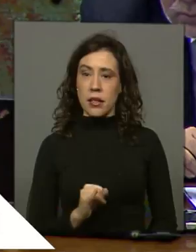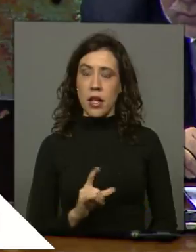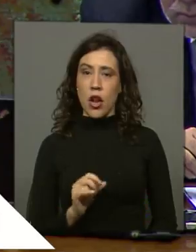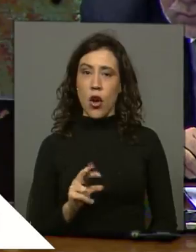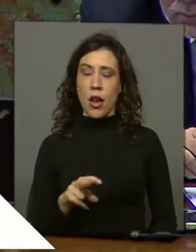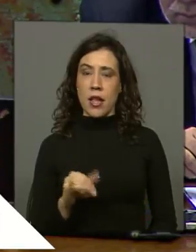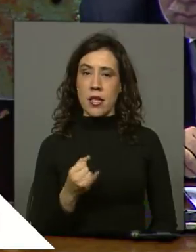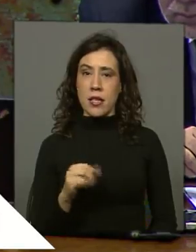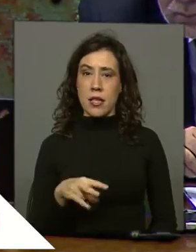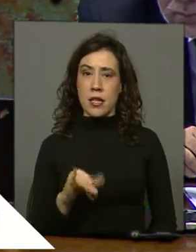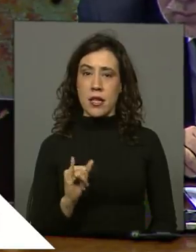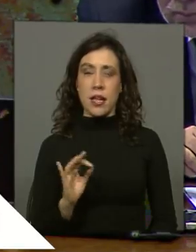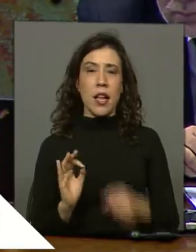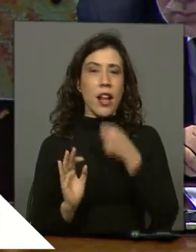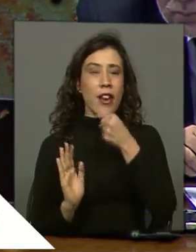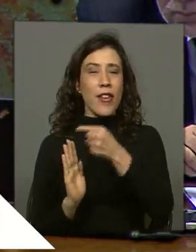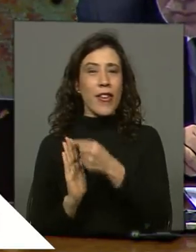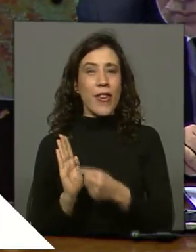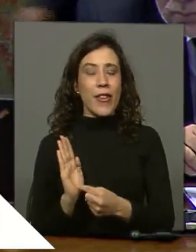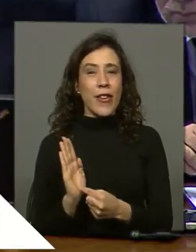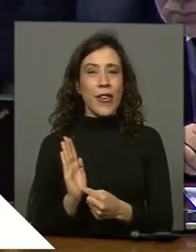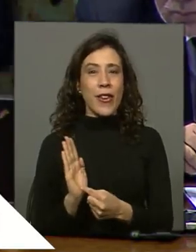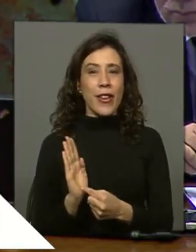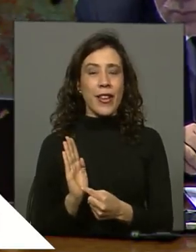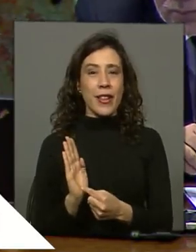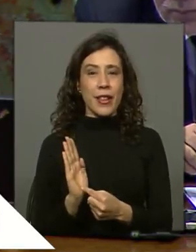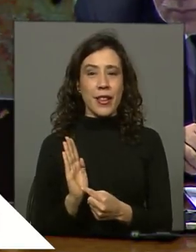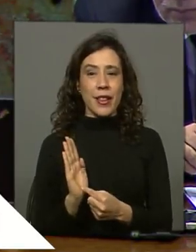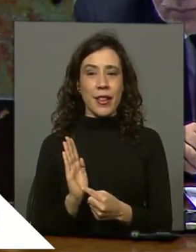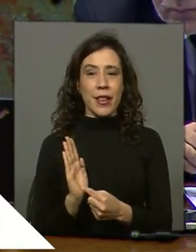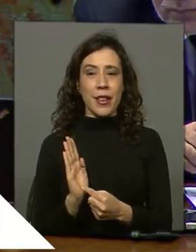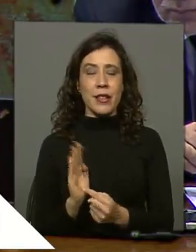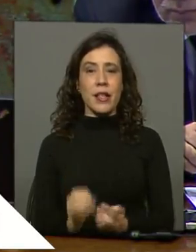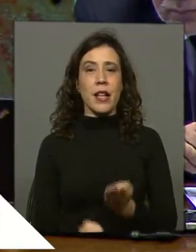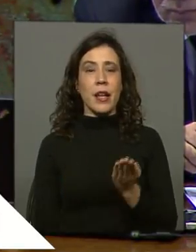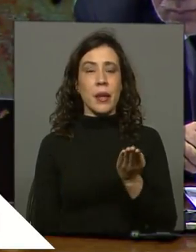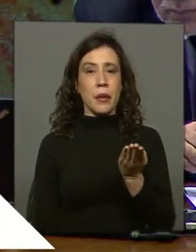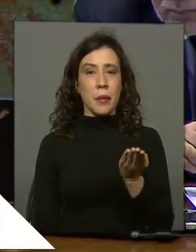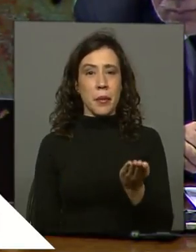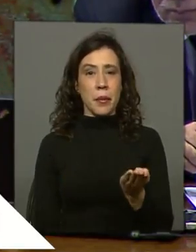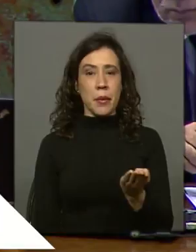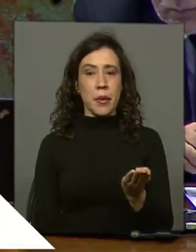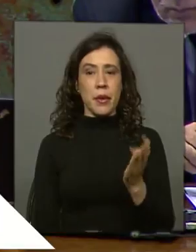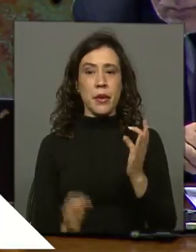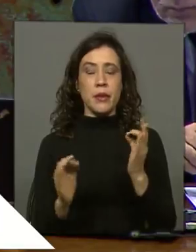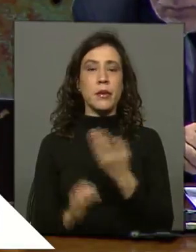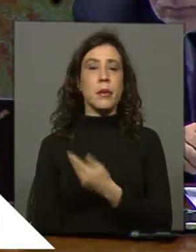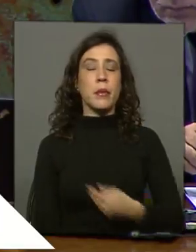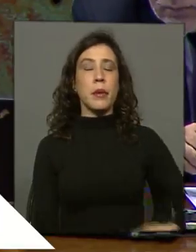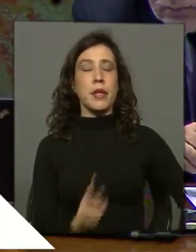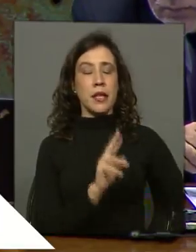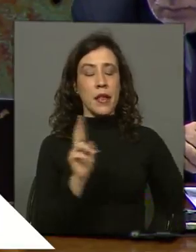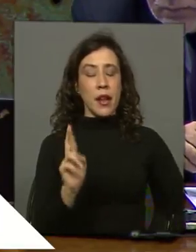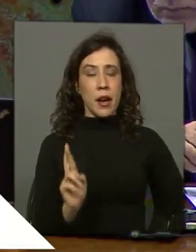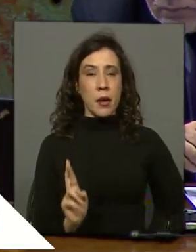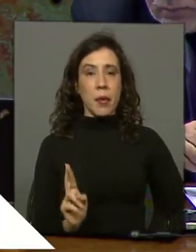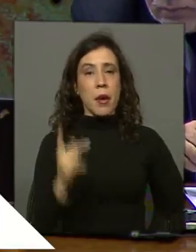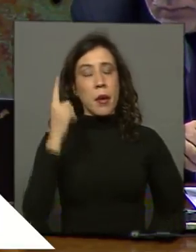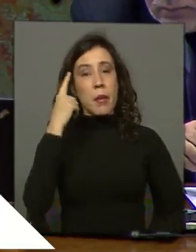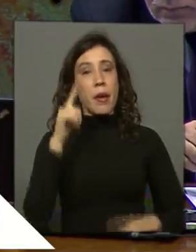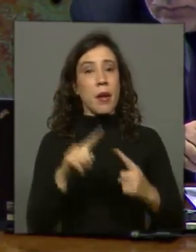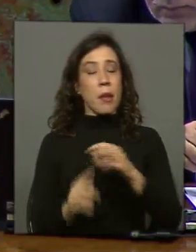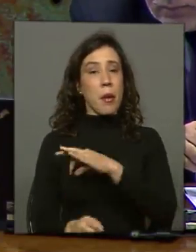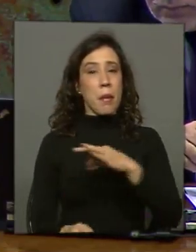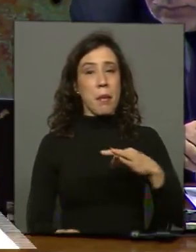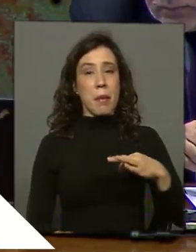Rodenzini en su parte pertinente como lo ha dicho el señor presidente solicita a la señora presidenta de la república para que a través del